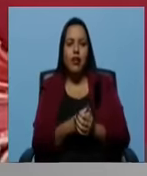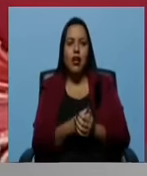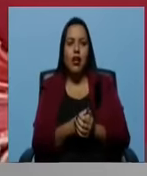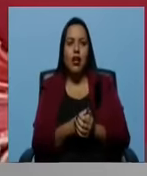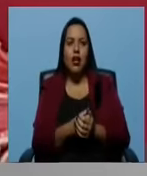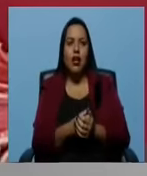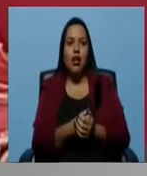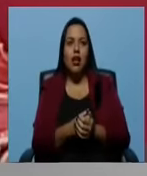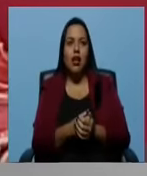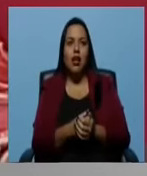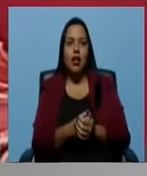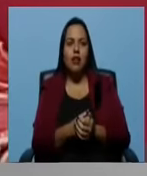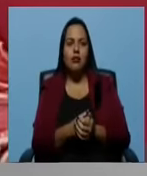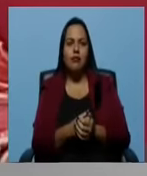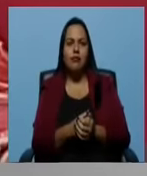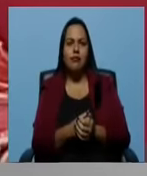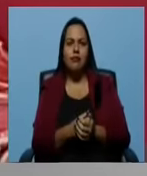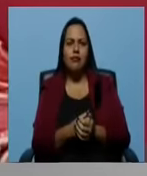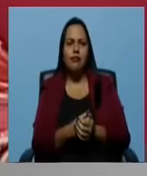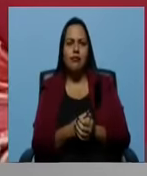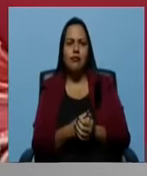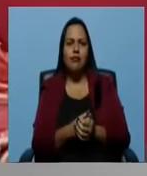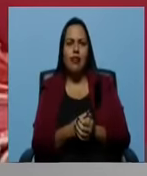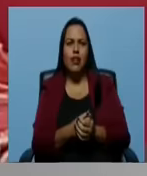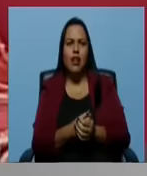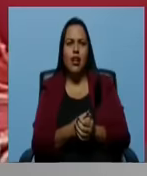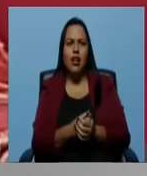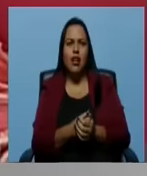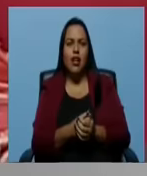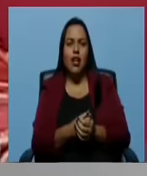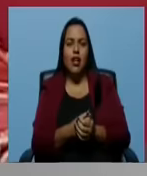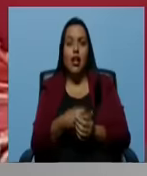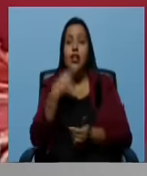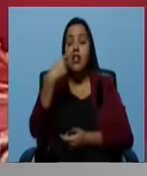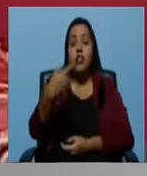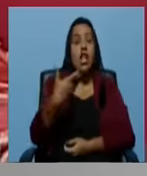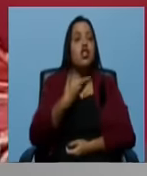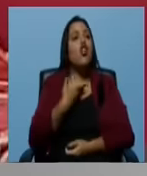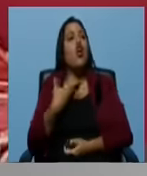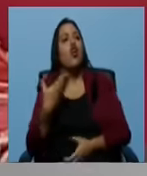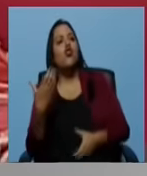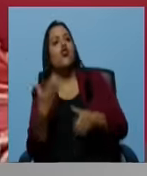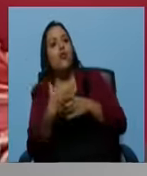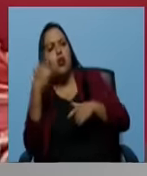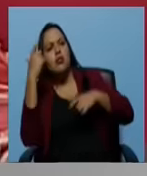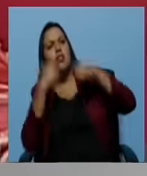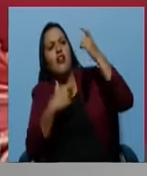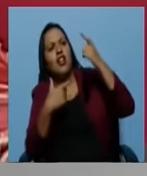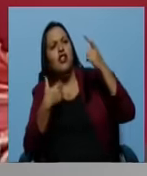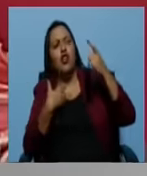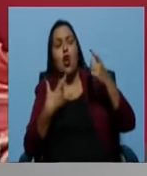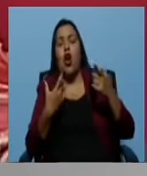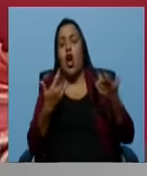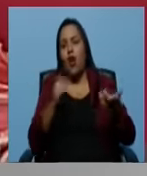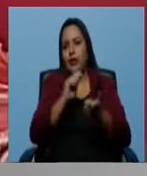para evadir o para traicionar que ellos son del chavismo original.